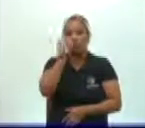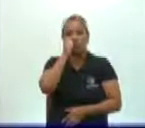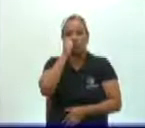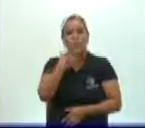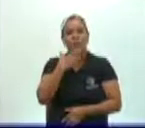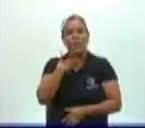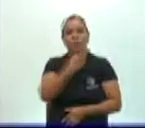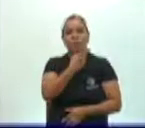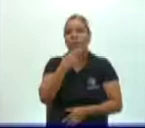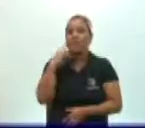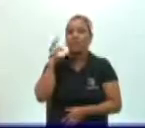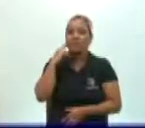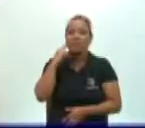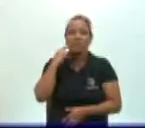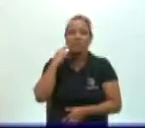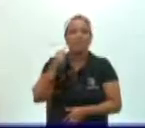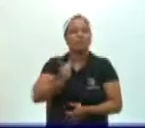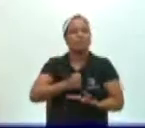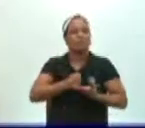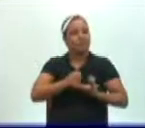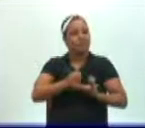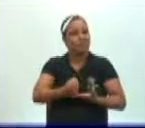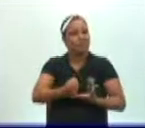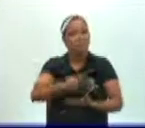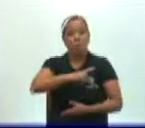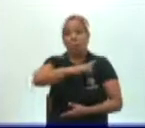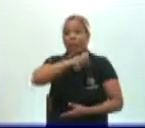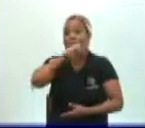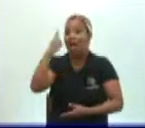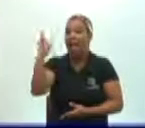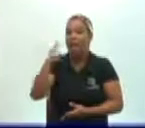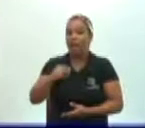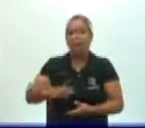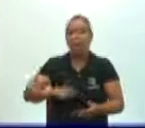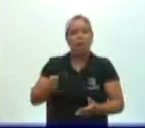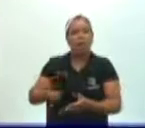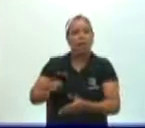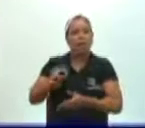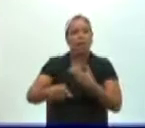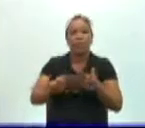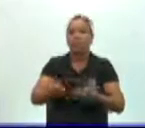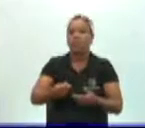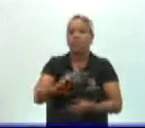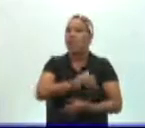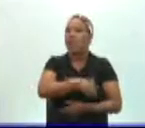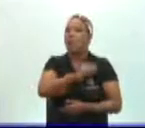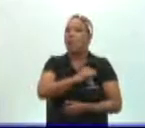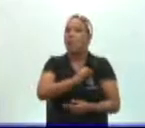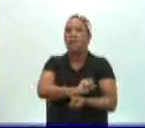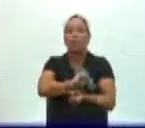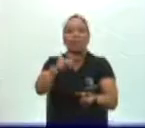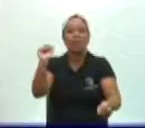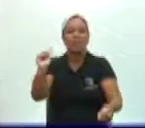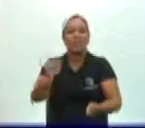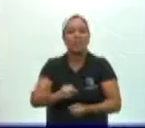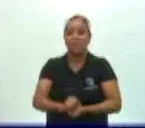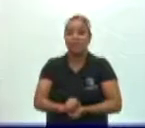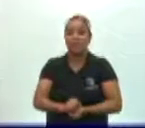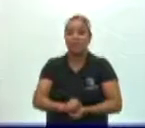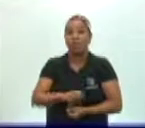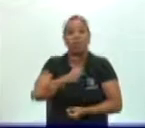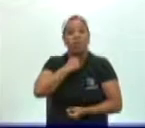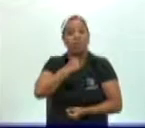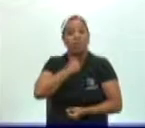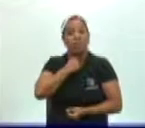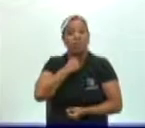son sagrados. Decía Martí, estos son héroes, los que pelean por hacer a los pueblos libres o los que padecen en pobreza o